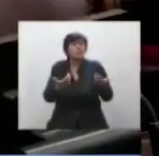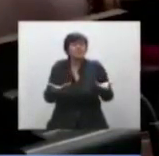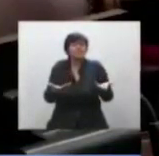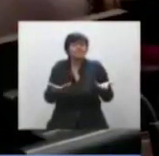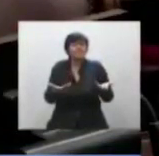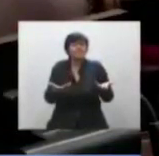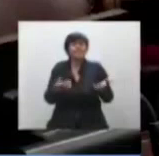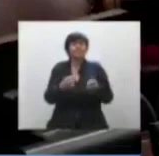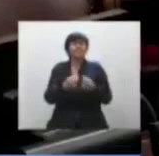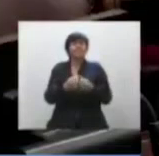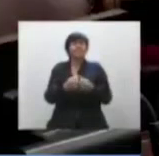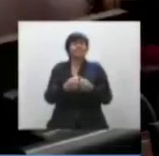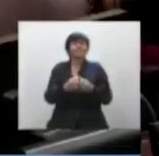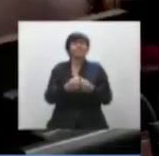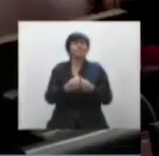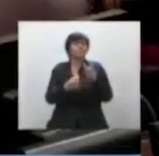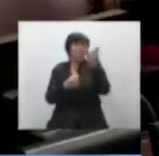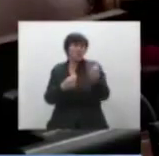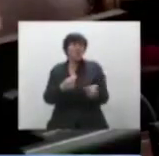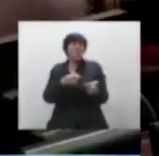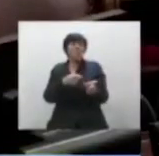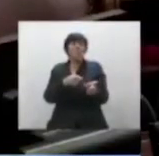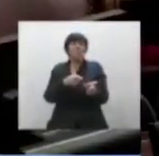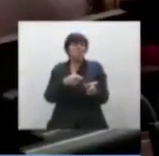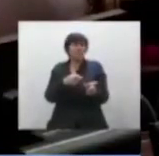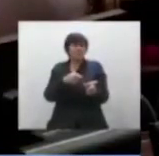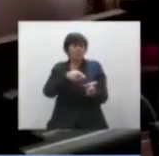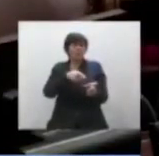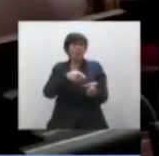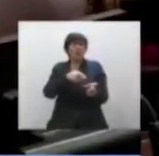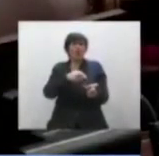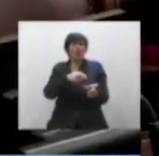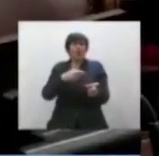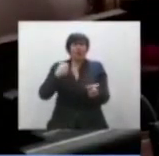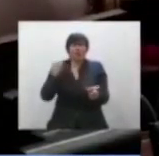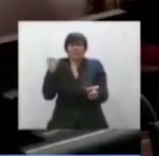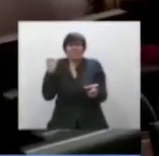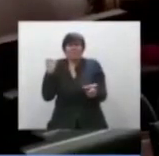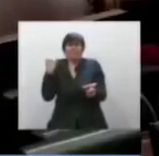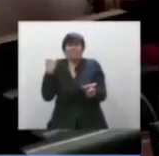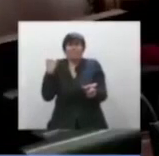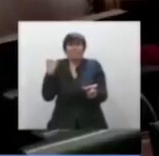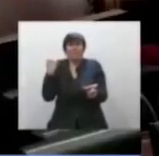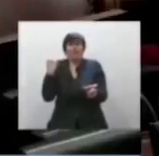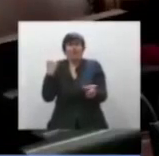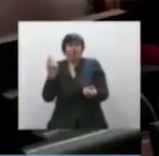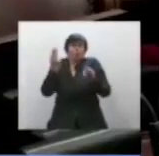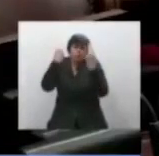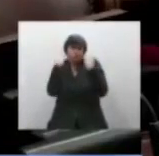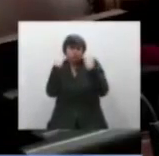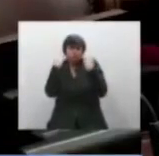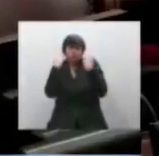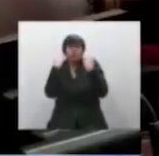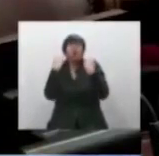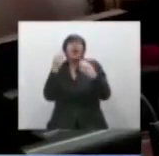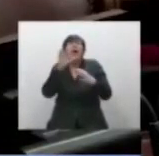este señor es gravísimo. Yo entiendo, si usted hace un esfuerzo en su casa y lo repasa, tal vez puede terminar de entender qué es lo que él